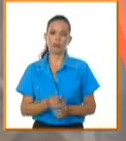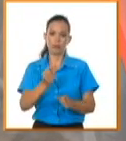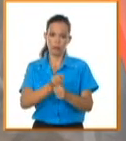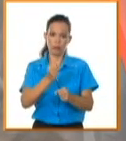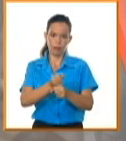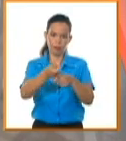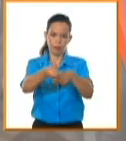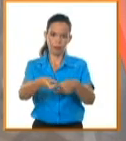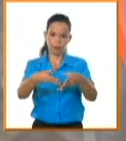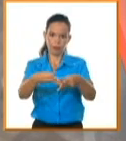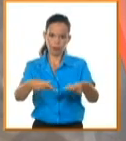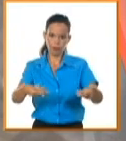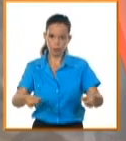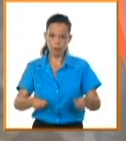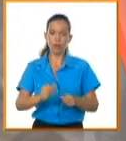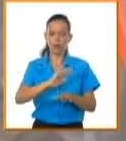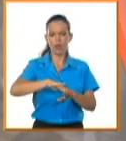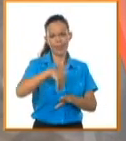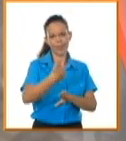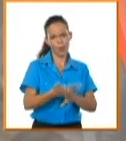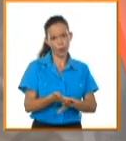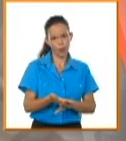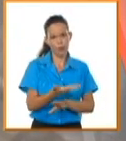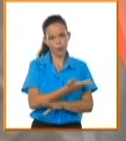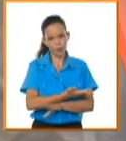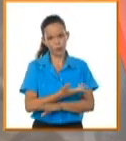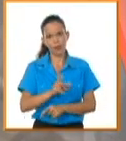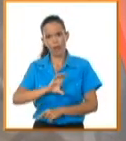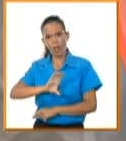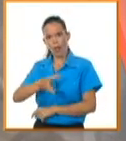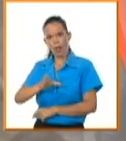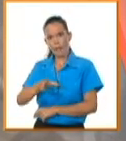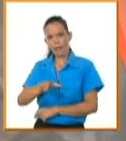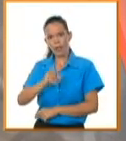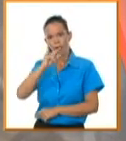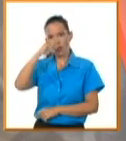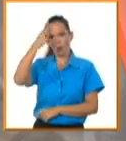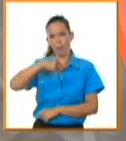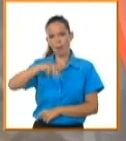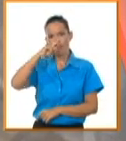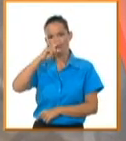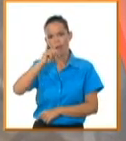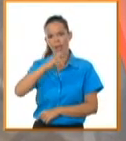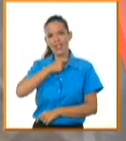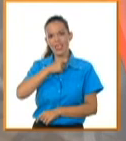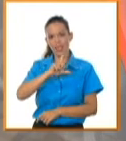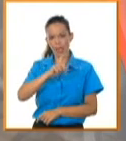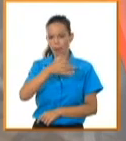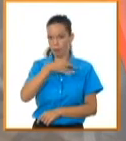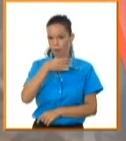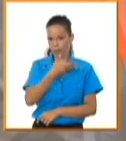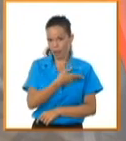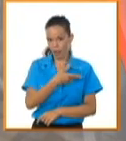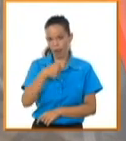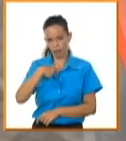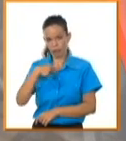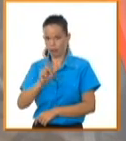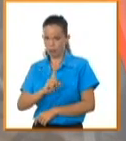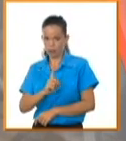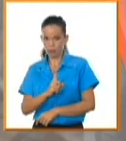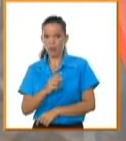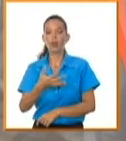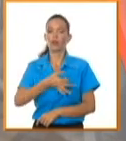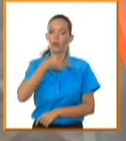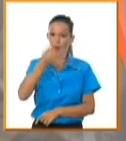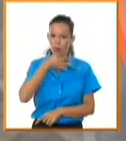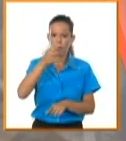Alexis atiende mucho a los campesinos pero nosotros en cada momento incluso lo hemos estado viendo